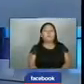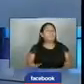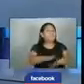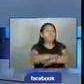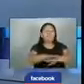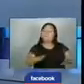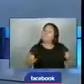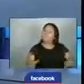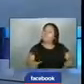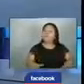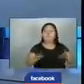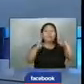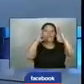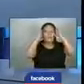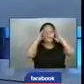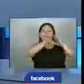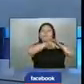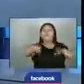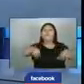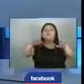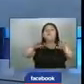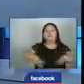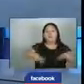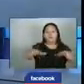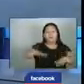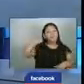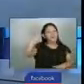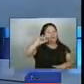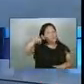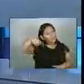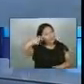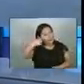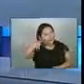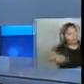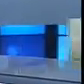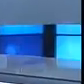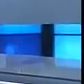Es todo por nuestra parte. Gracias por habernos acompañado. Hasta el lunes.